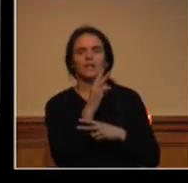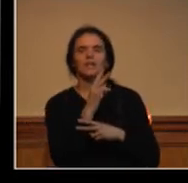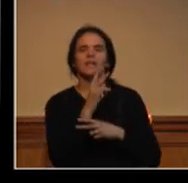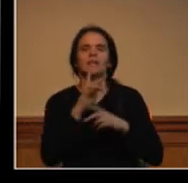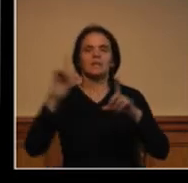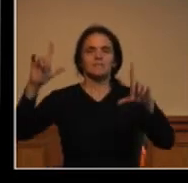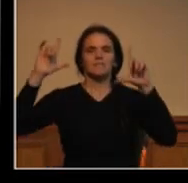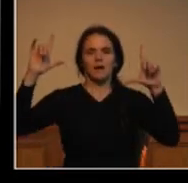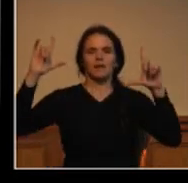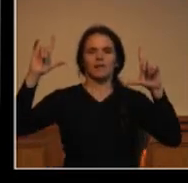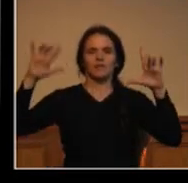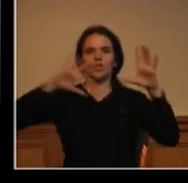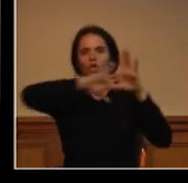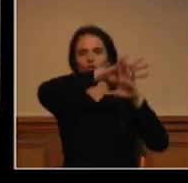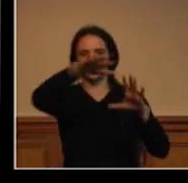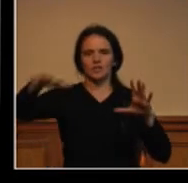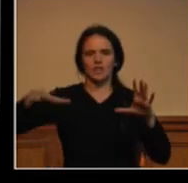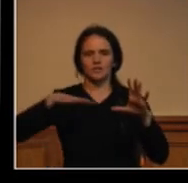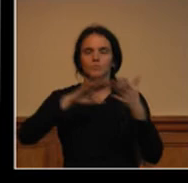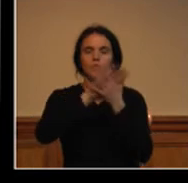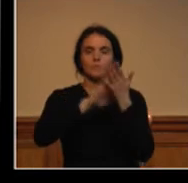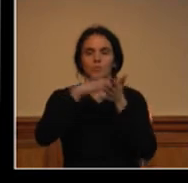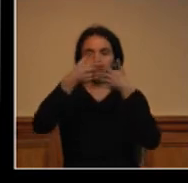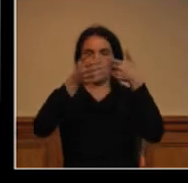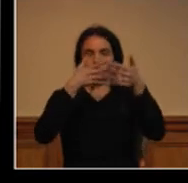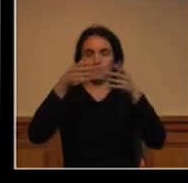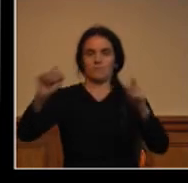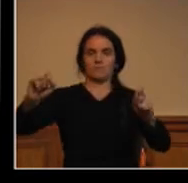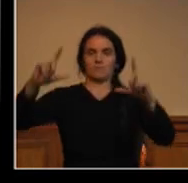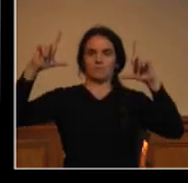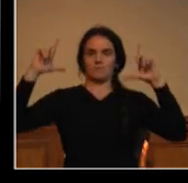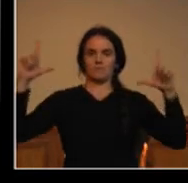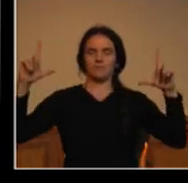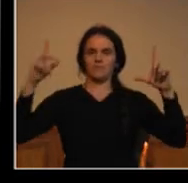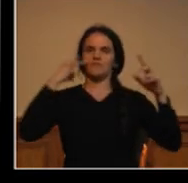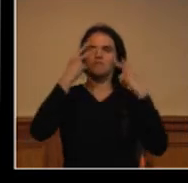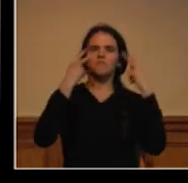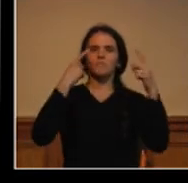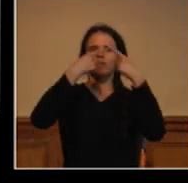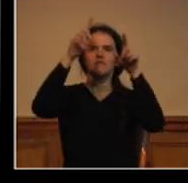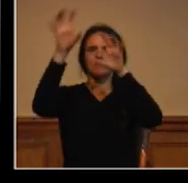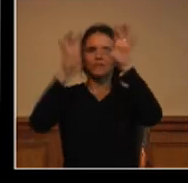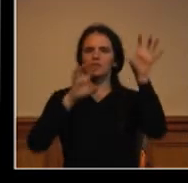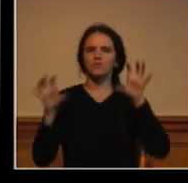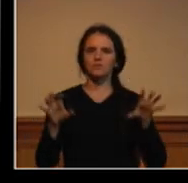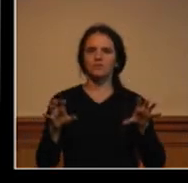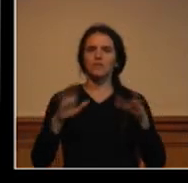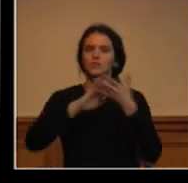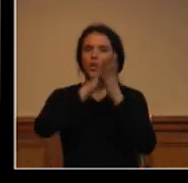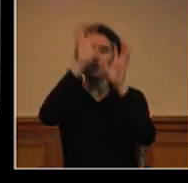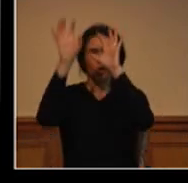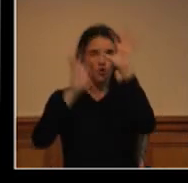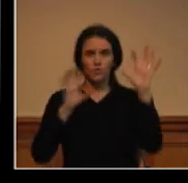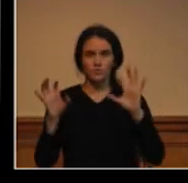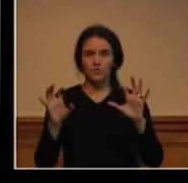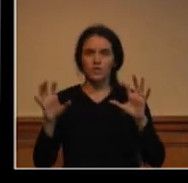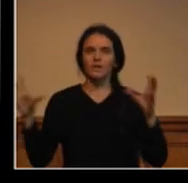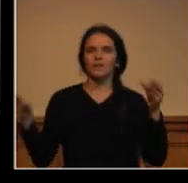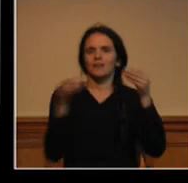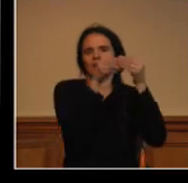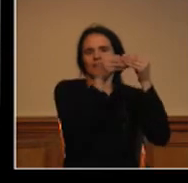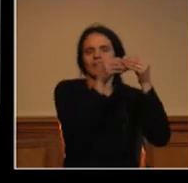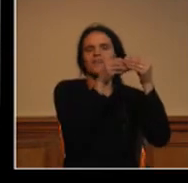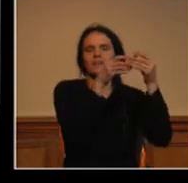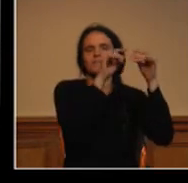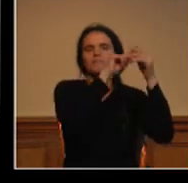contexto. Si apretamos el paisaje, vamos a ver una serie de objetos. Todos estos objetos están incorporados en la